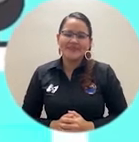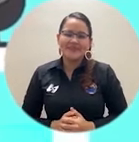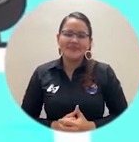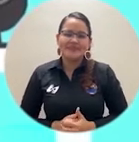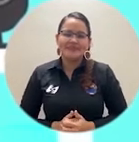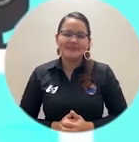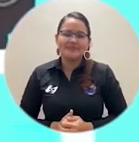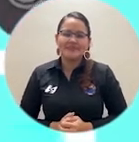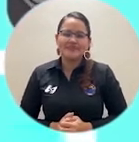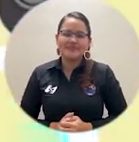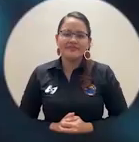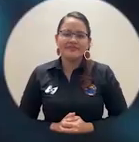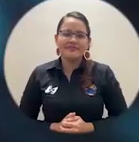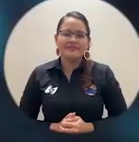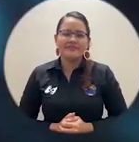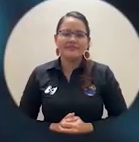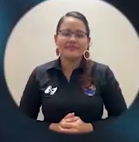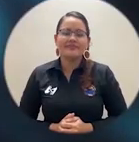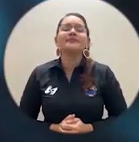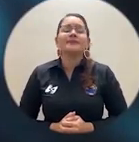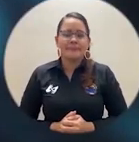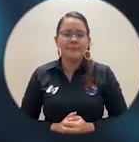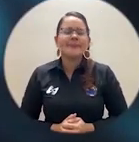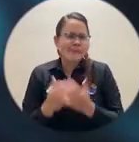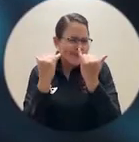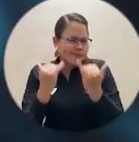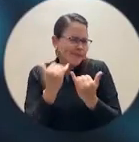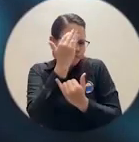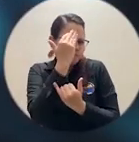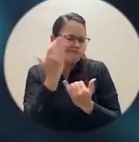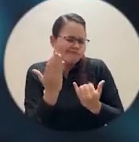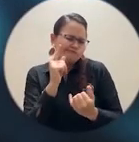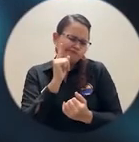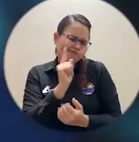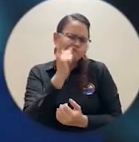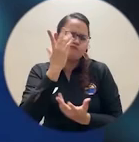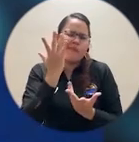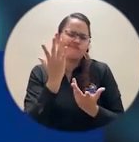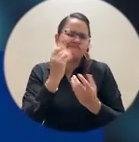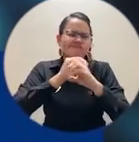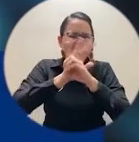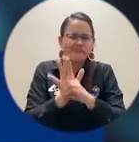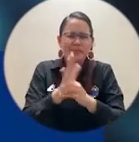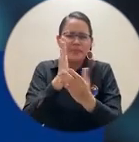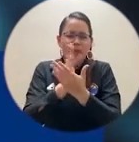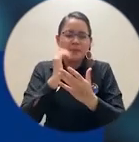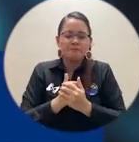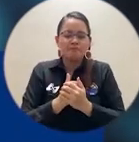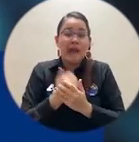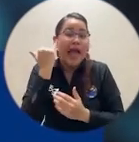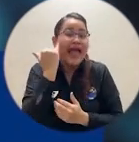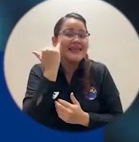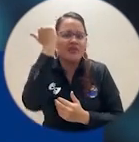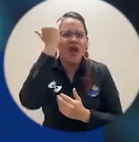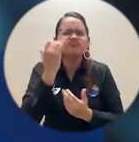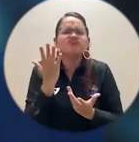El esfuerzo que se hizo para terminar el primer semestre del 2020 fue bastante